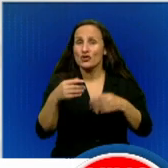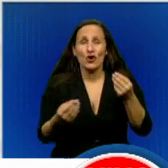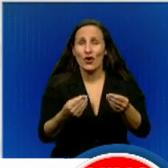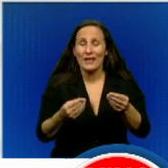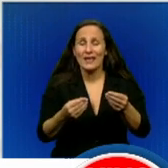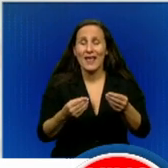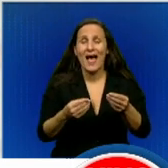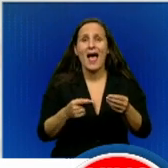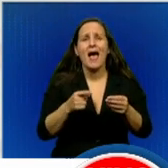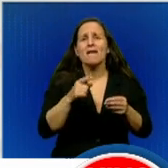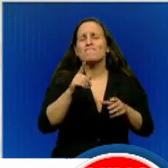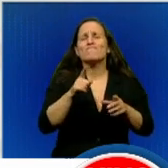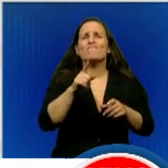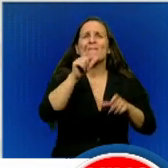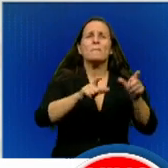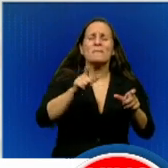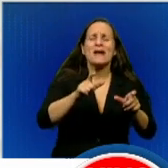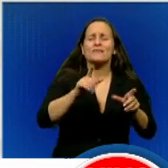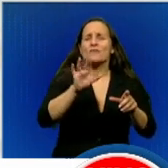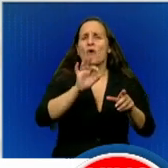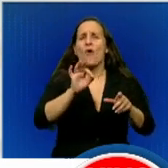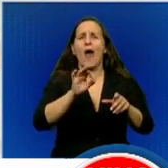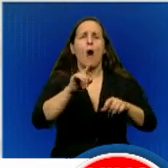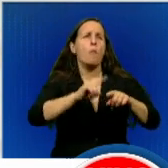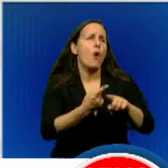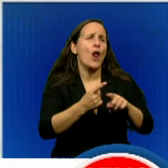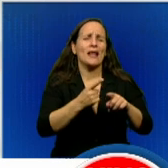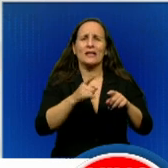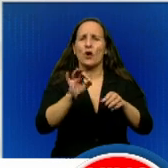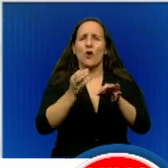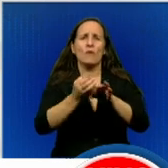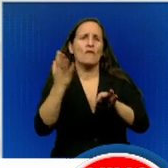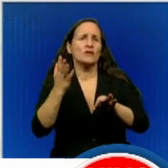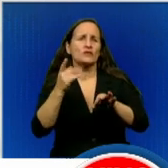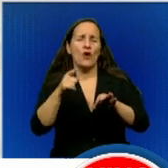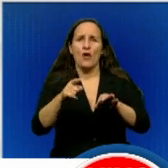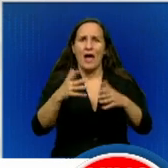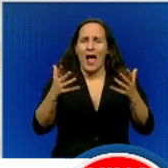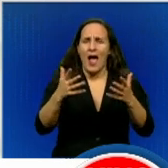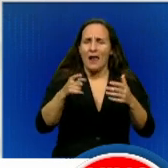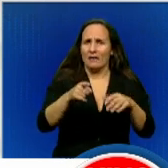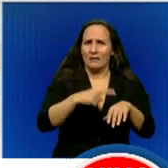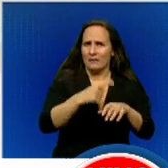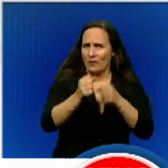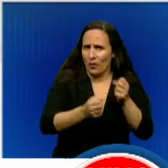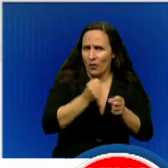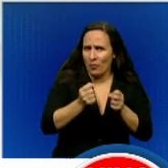reacción ni de la dirigencia política ni del ámbito profesional o empresario